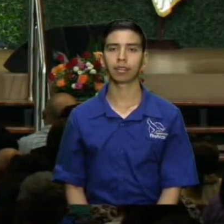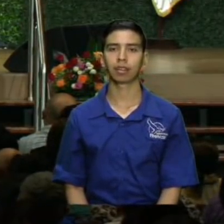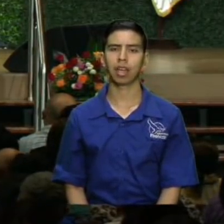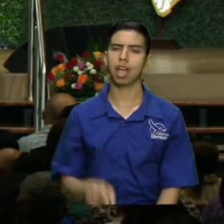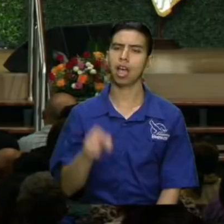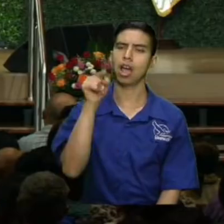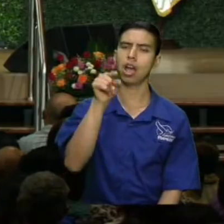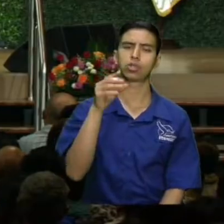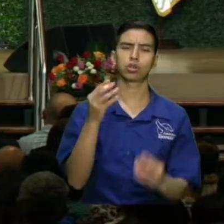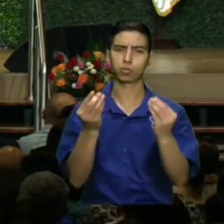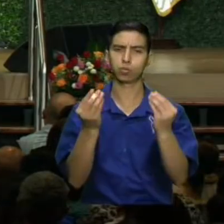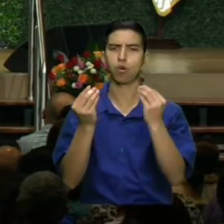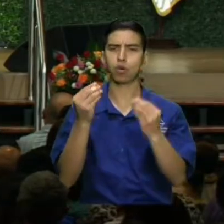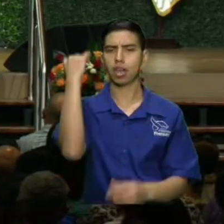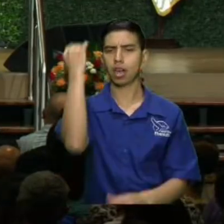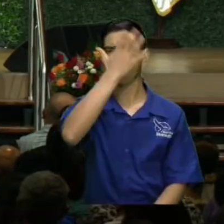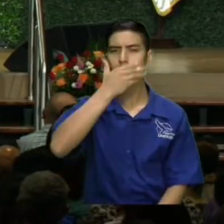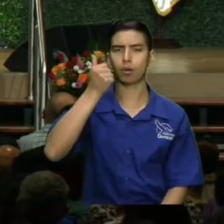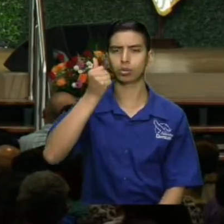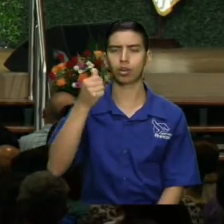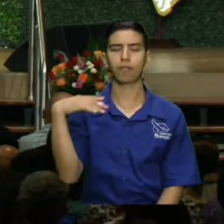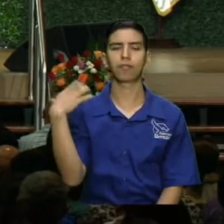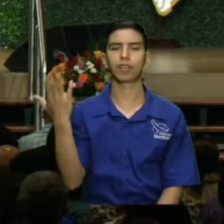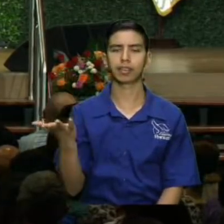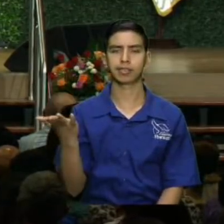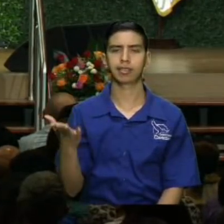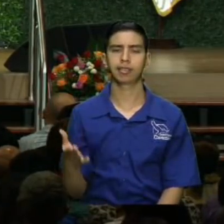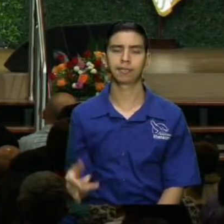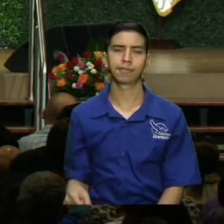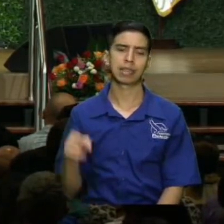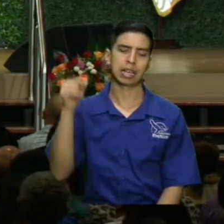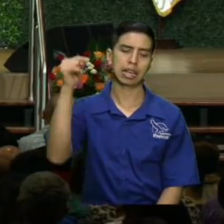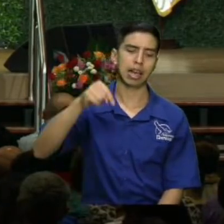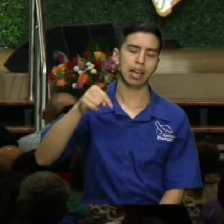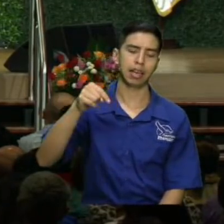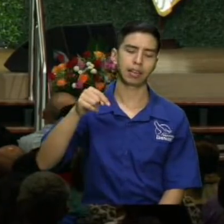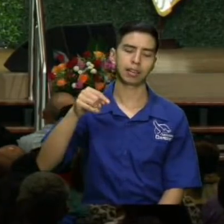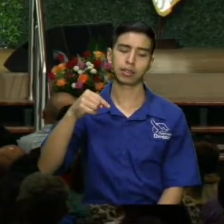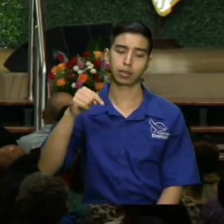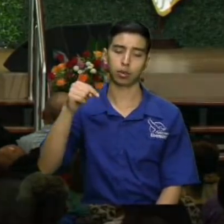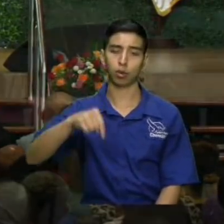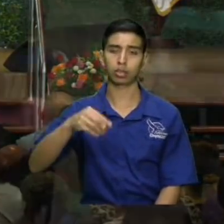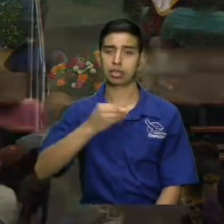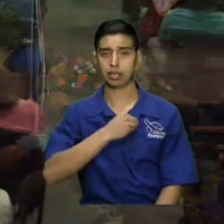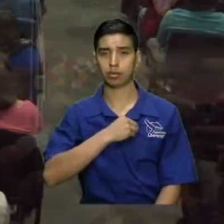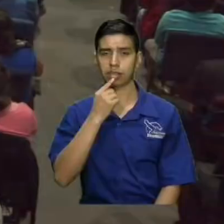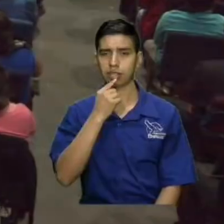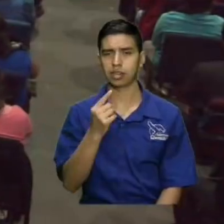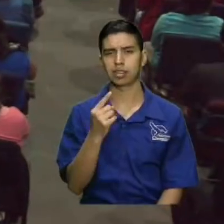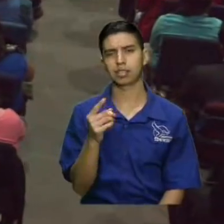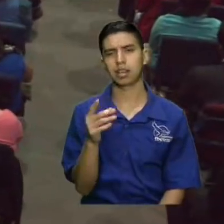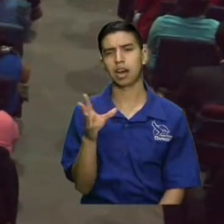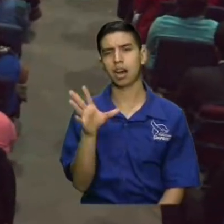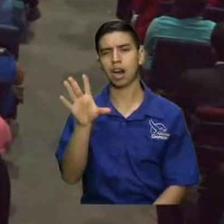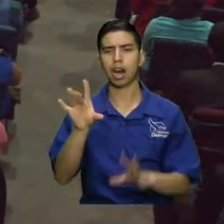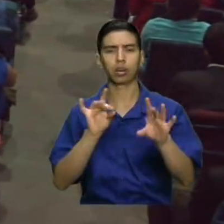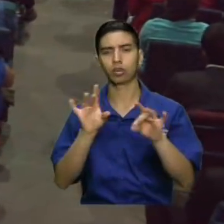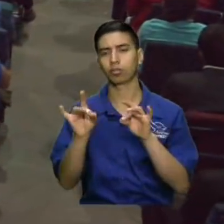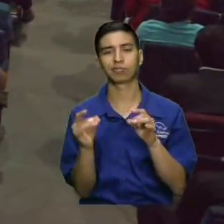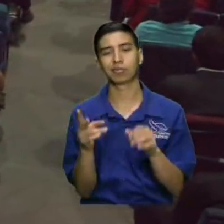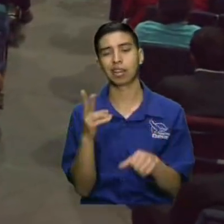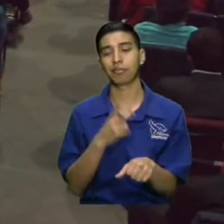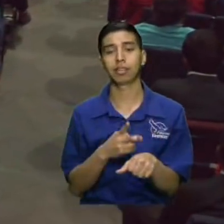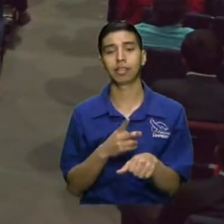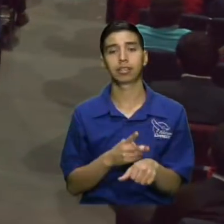Esto es glorioso. Fíjese que aquí entre nos, a veces esa palabra